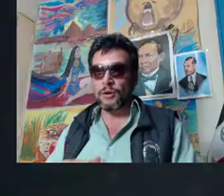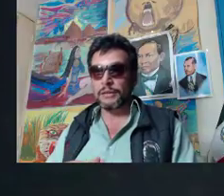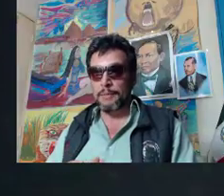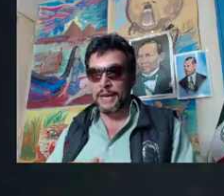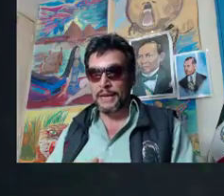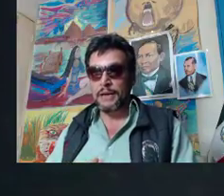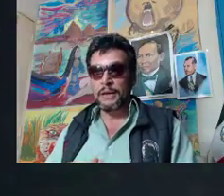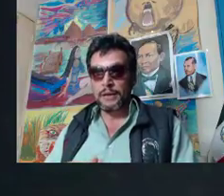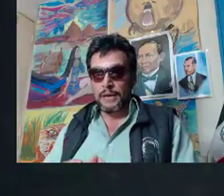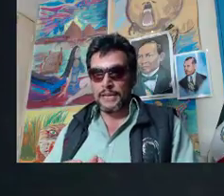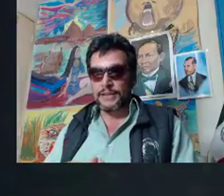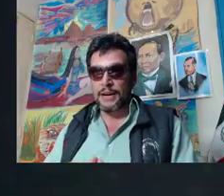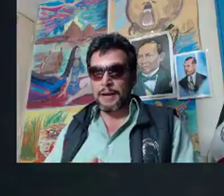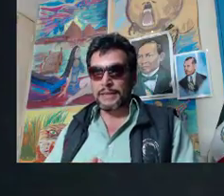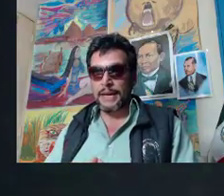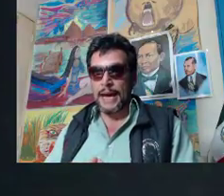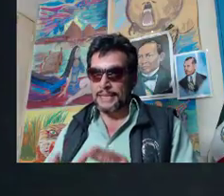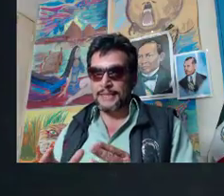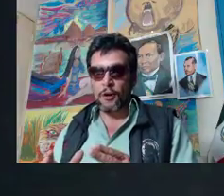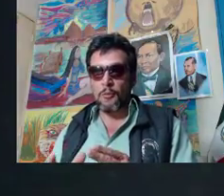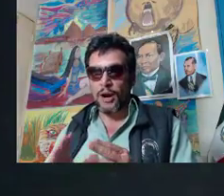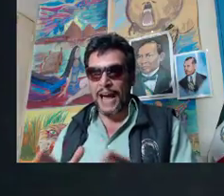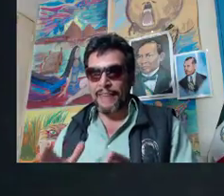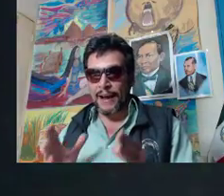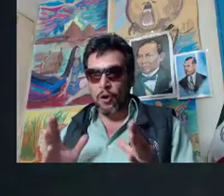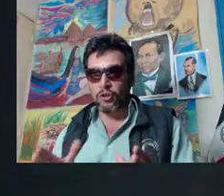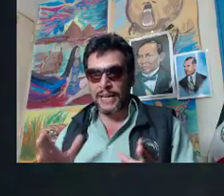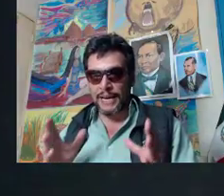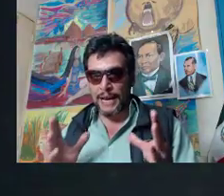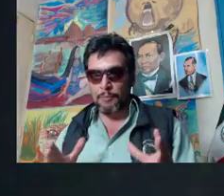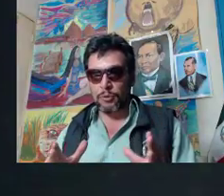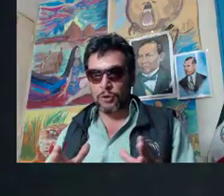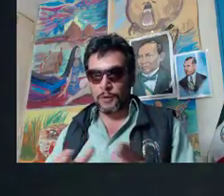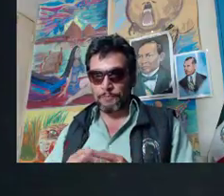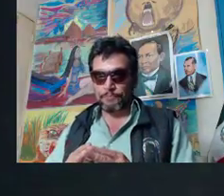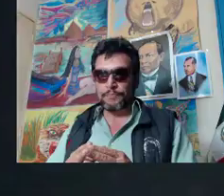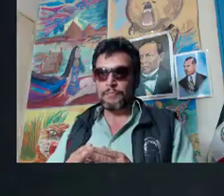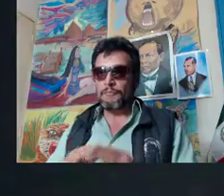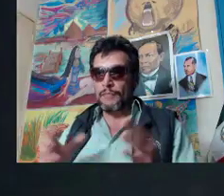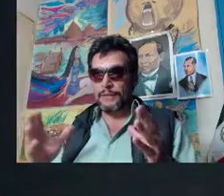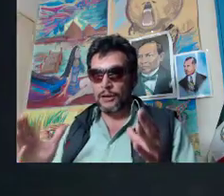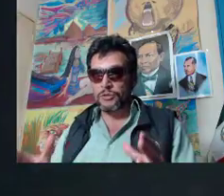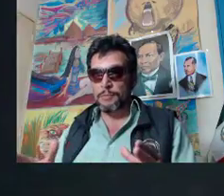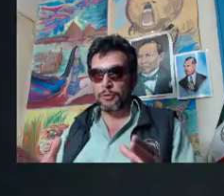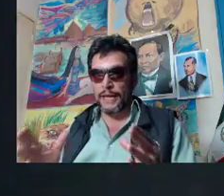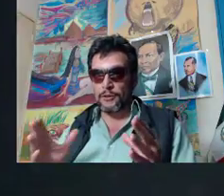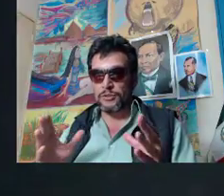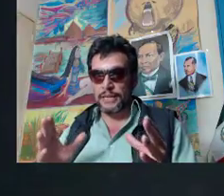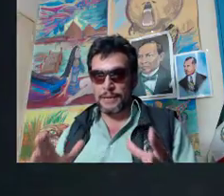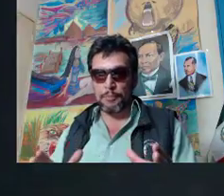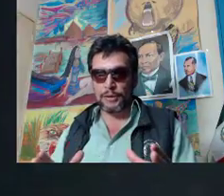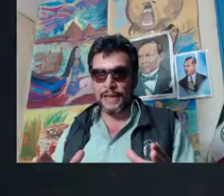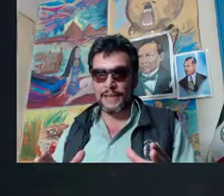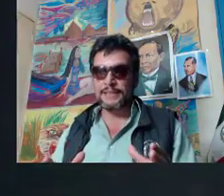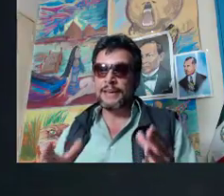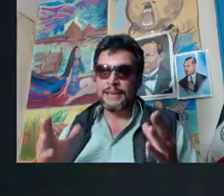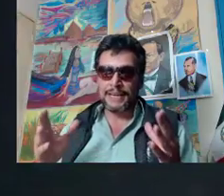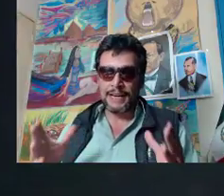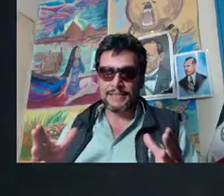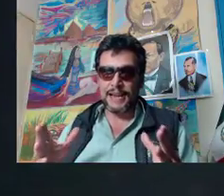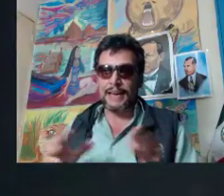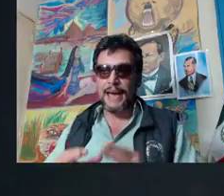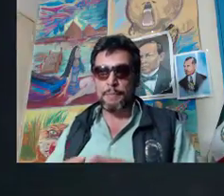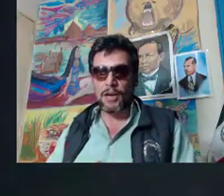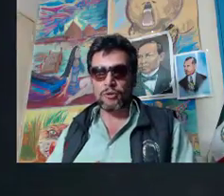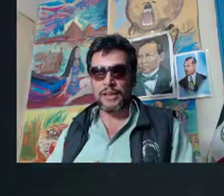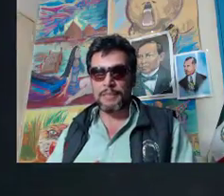Y eso también es relevante, así como cada cosa que le apuntó de los diputados y diputadas